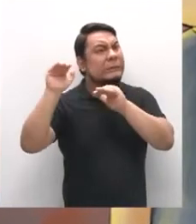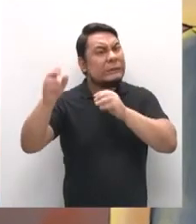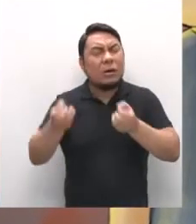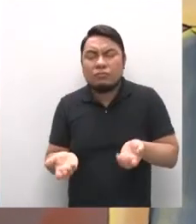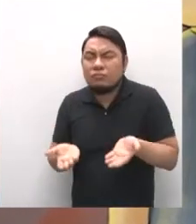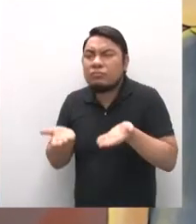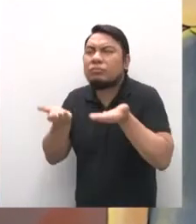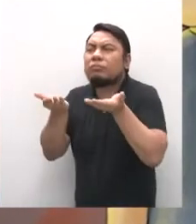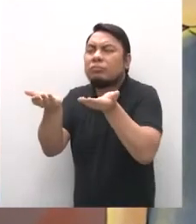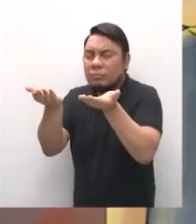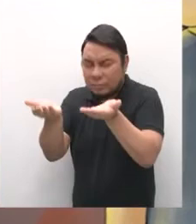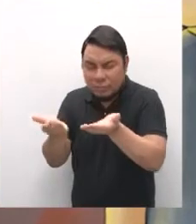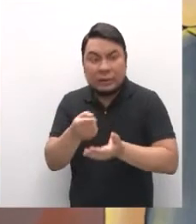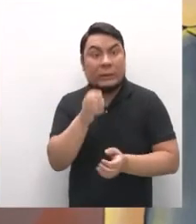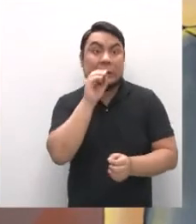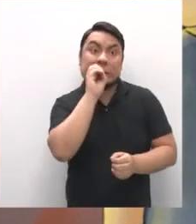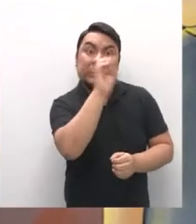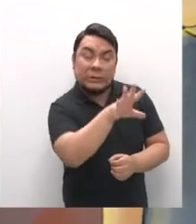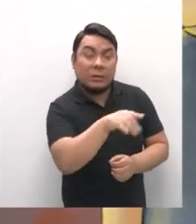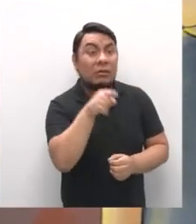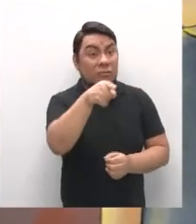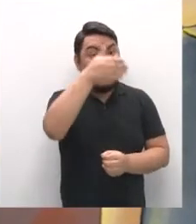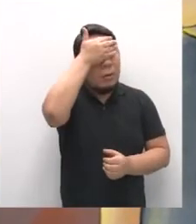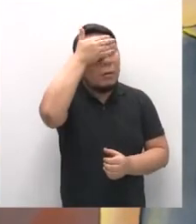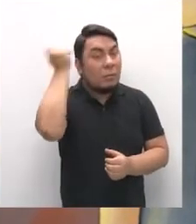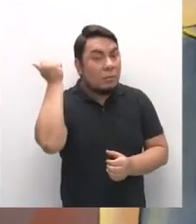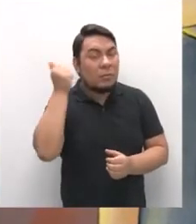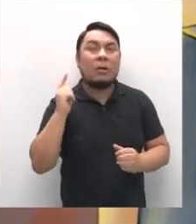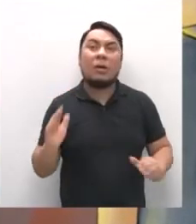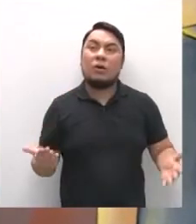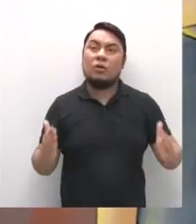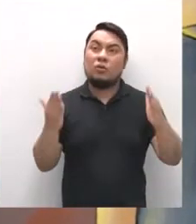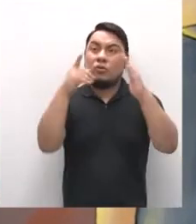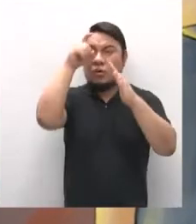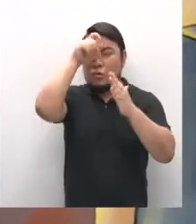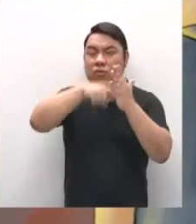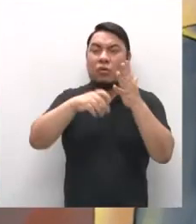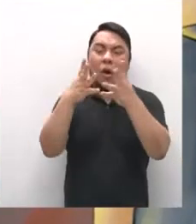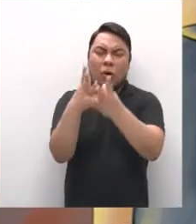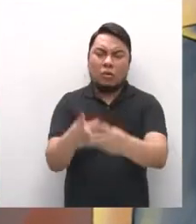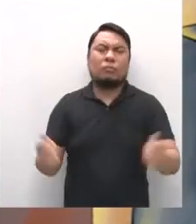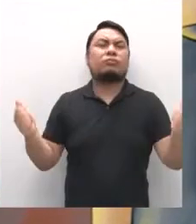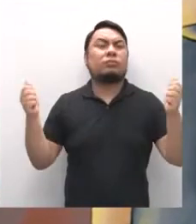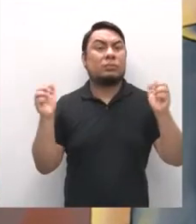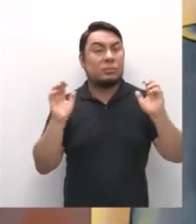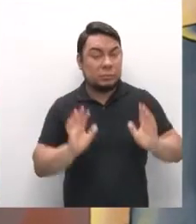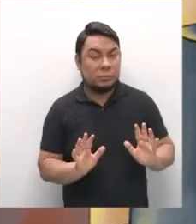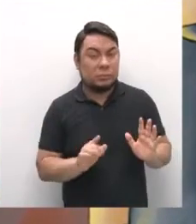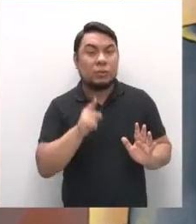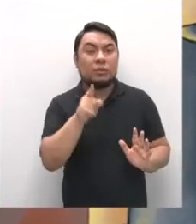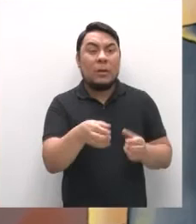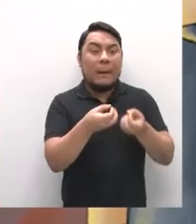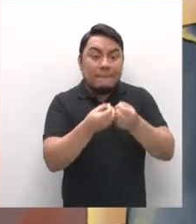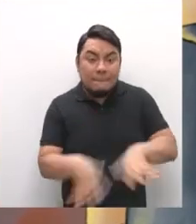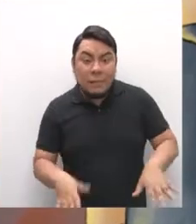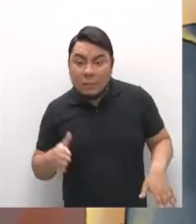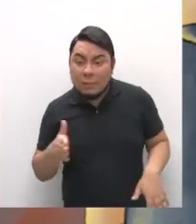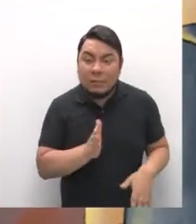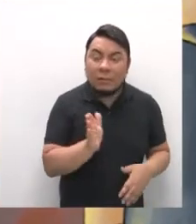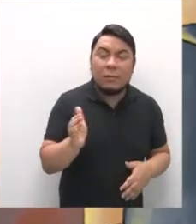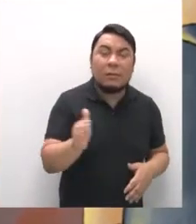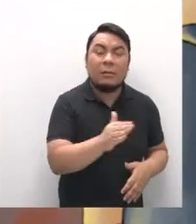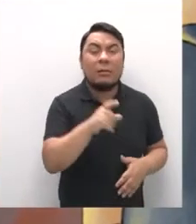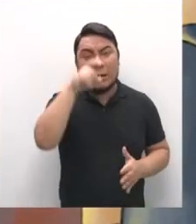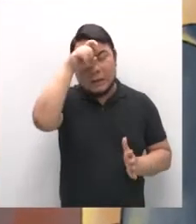Si lo olvidas, el filón desaparecerá en el laberinto de la mina. Te perderás o